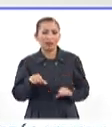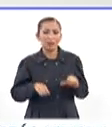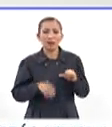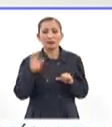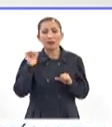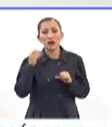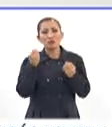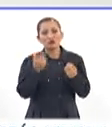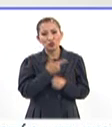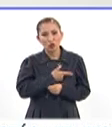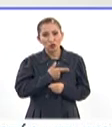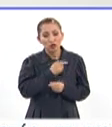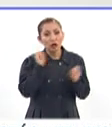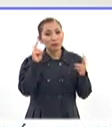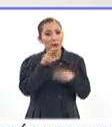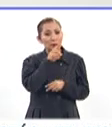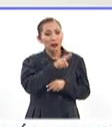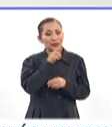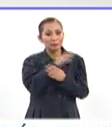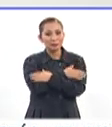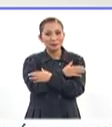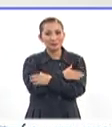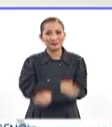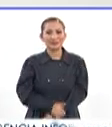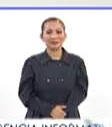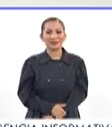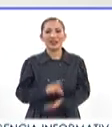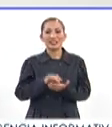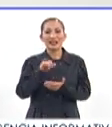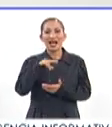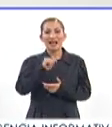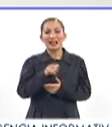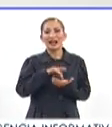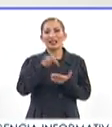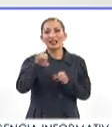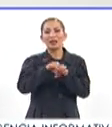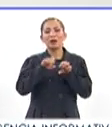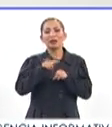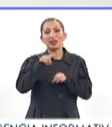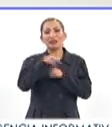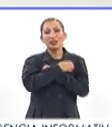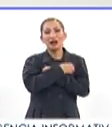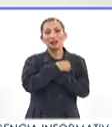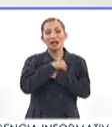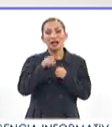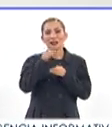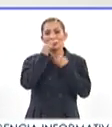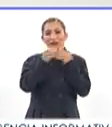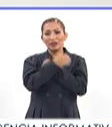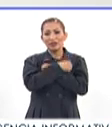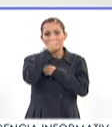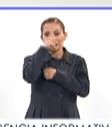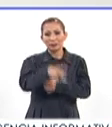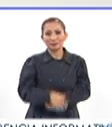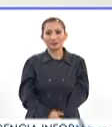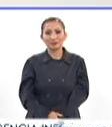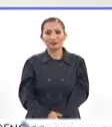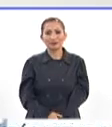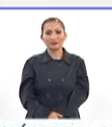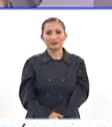Me despido con mucho gusto y nos vemos muy pronto. Un fuerte abrazo. Gracias, Ana Cristina, gracias al equipo de Televisión Educativa de la Agencia Informativa de Educación de